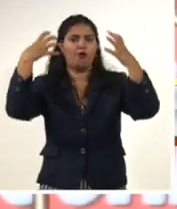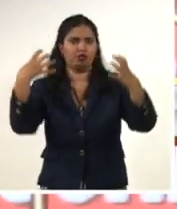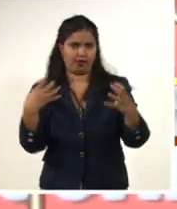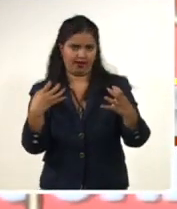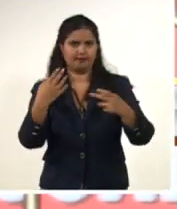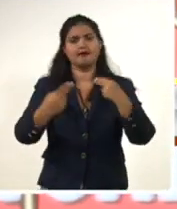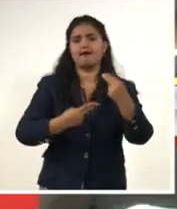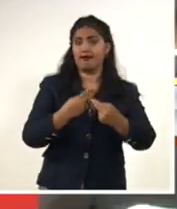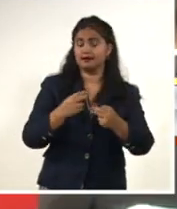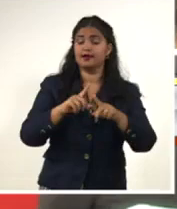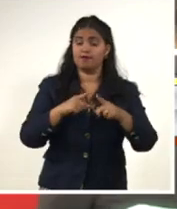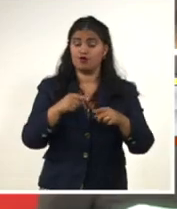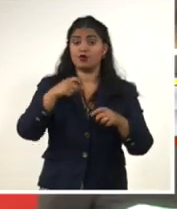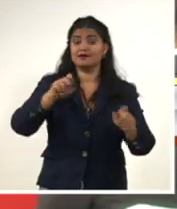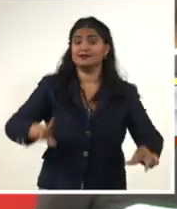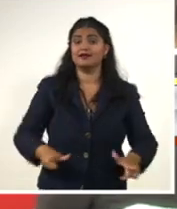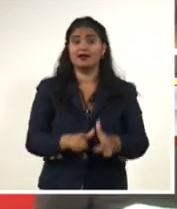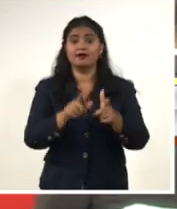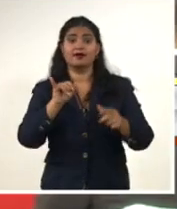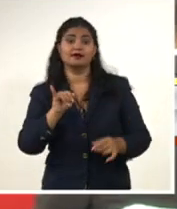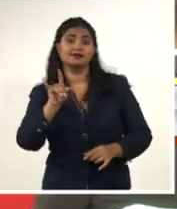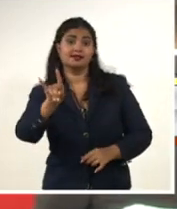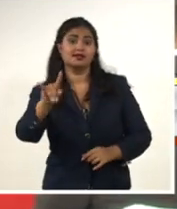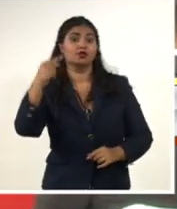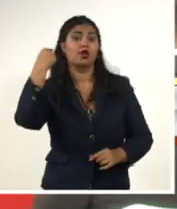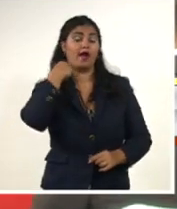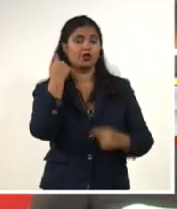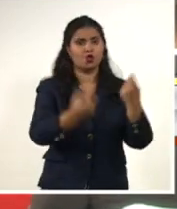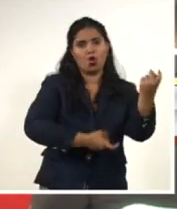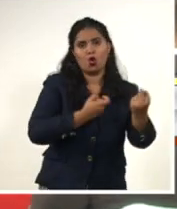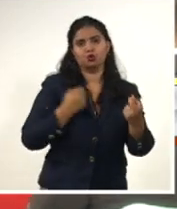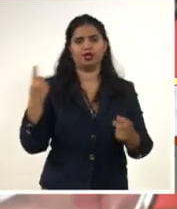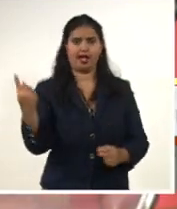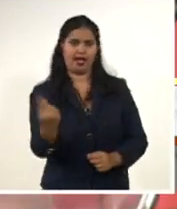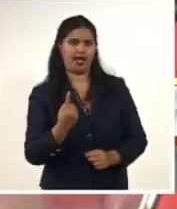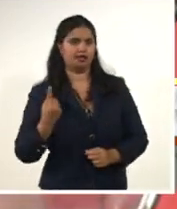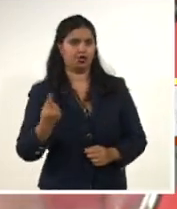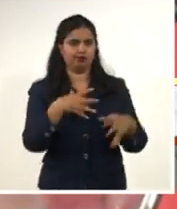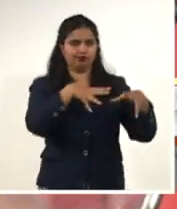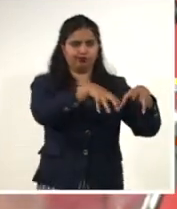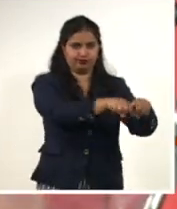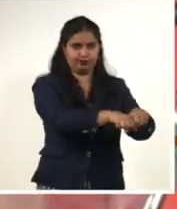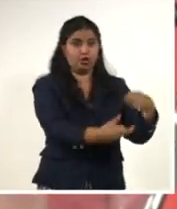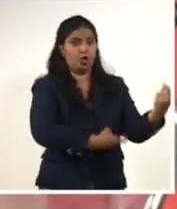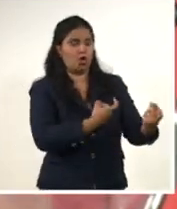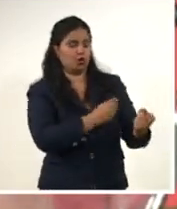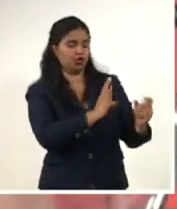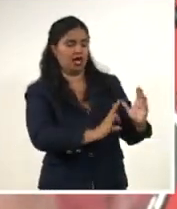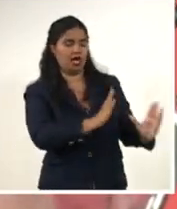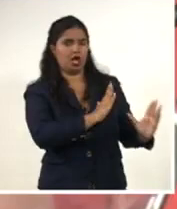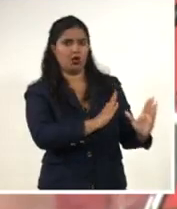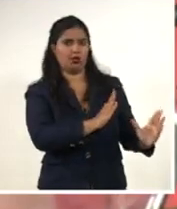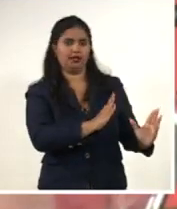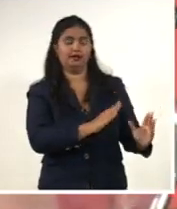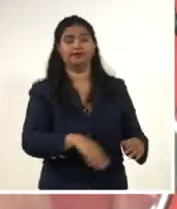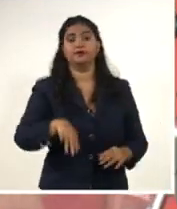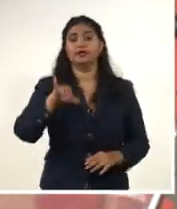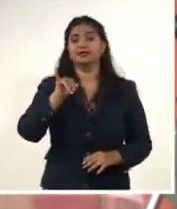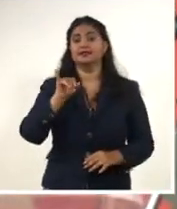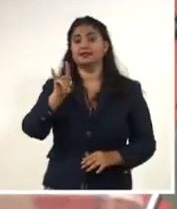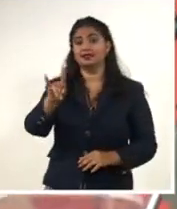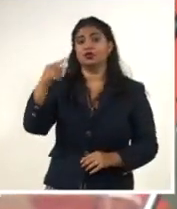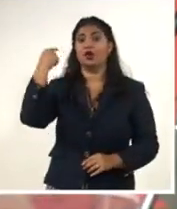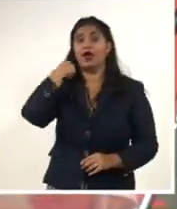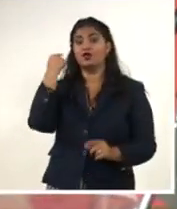por el aniversario 69 de los asaltos a los cuarteles Moncada y Carlos Manuel de Céspedes. 69 años después,